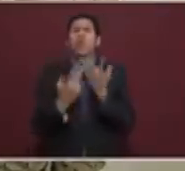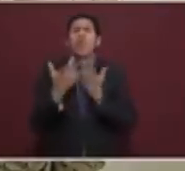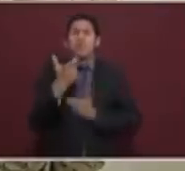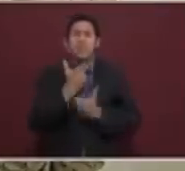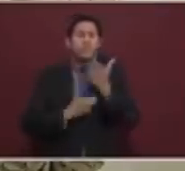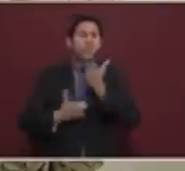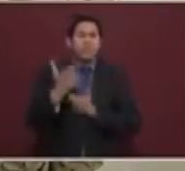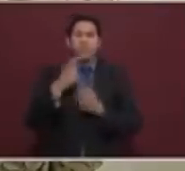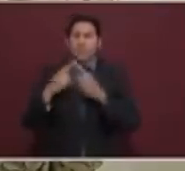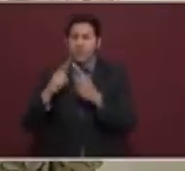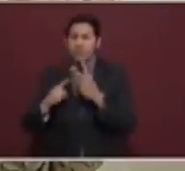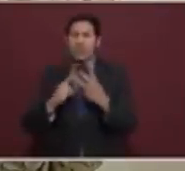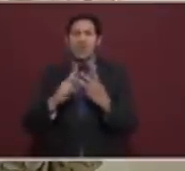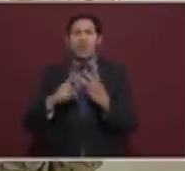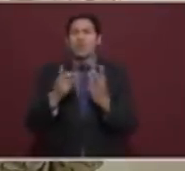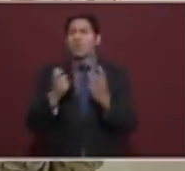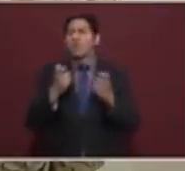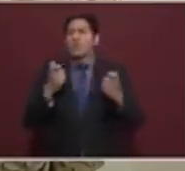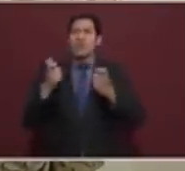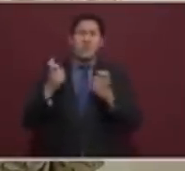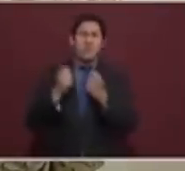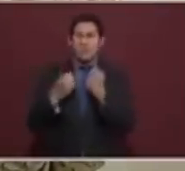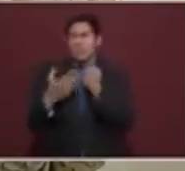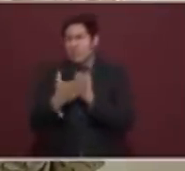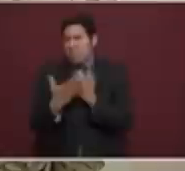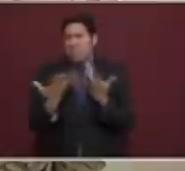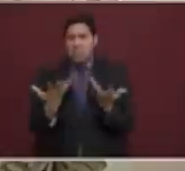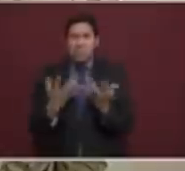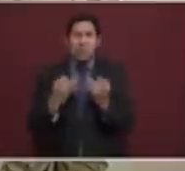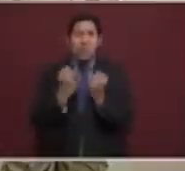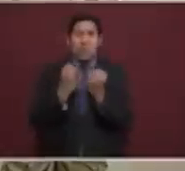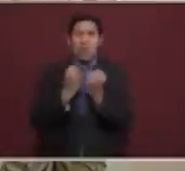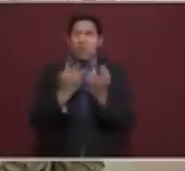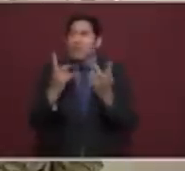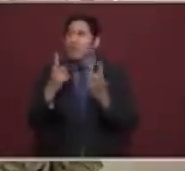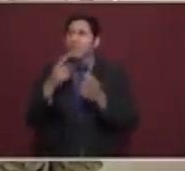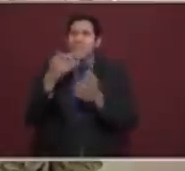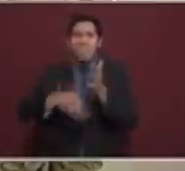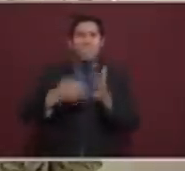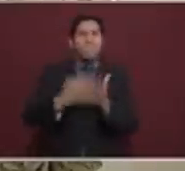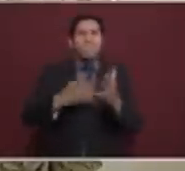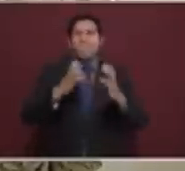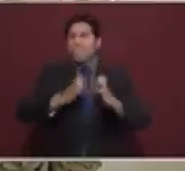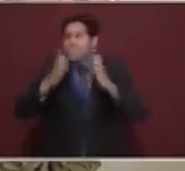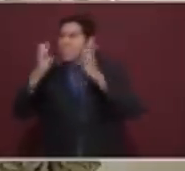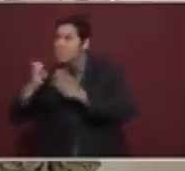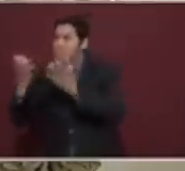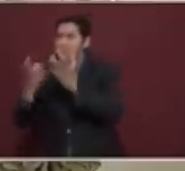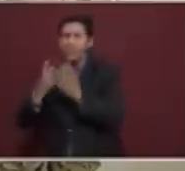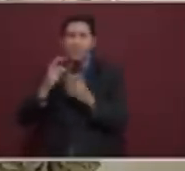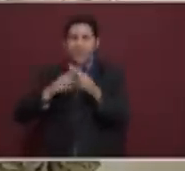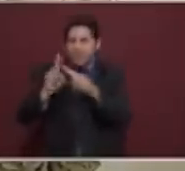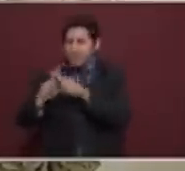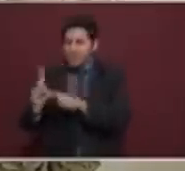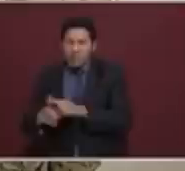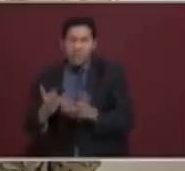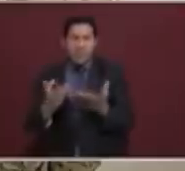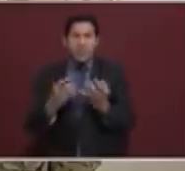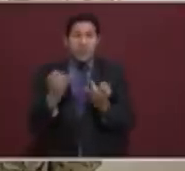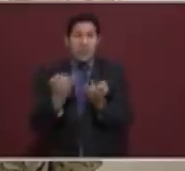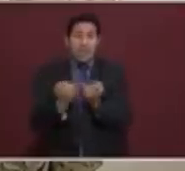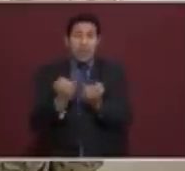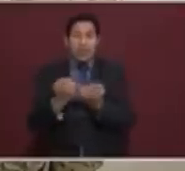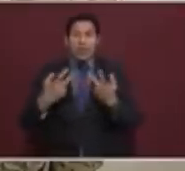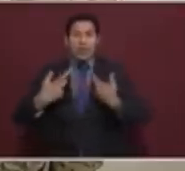la parte administrativa la parte de infraestructura reclutamiento y por supuesto la